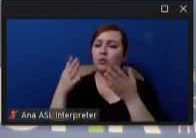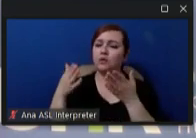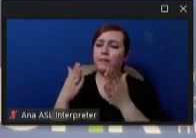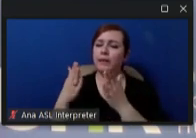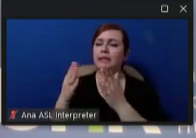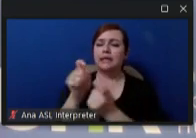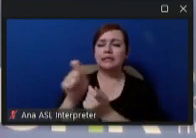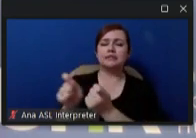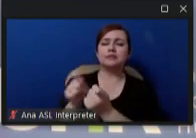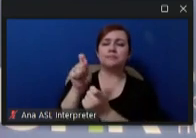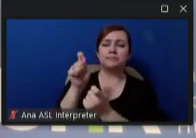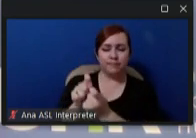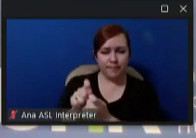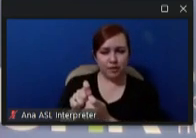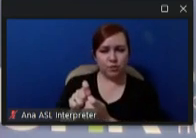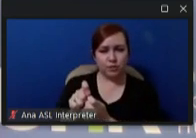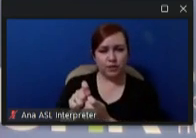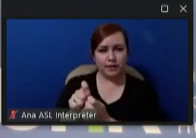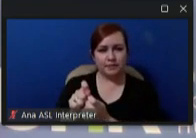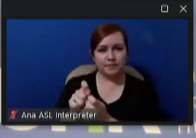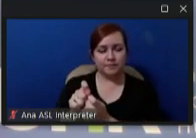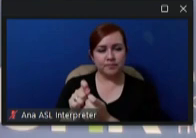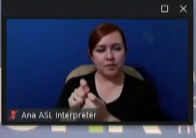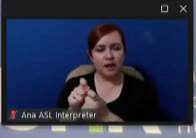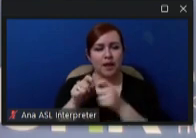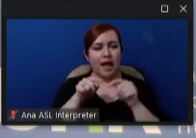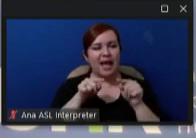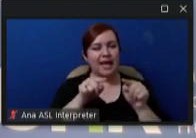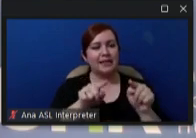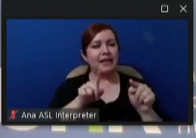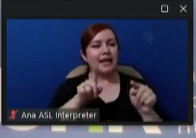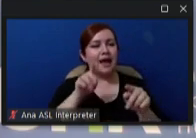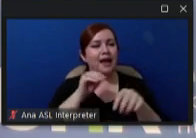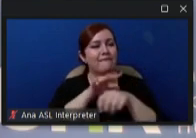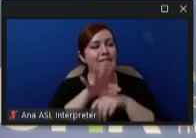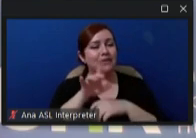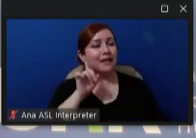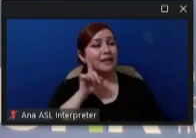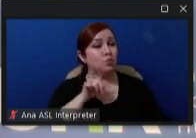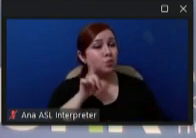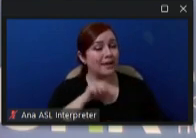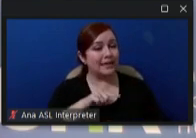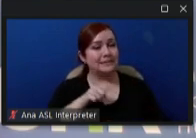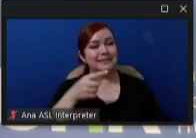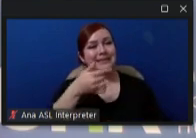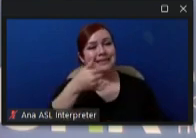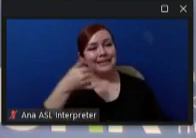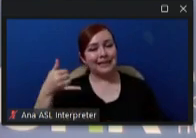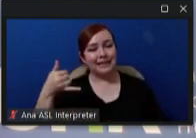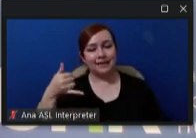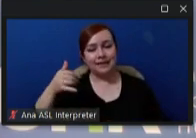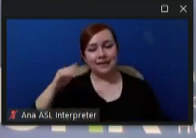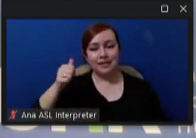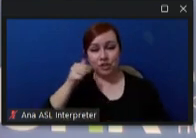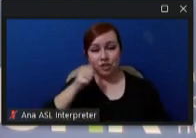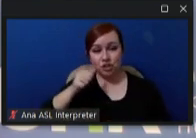particular afecta a las mujeres y a las niñas con discapacidad.